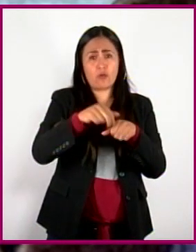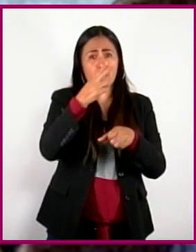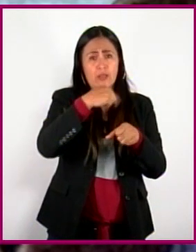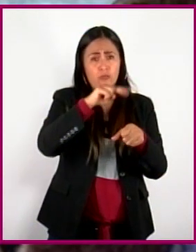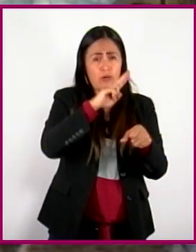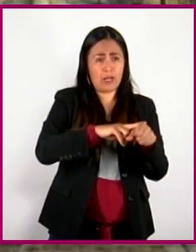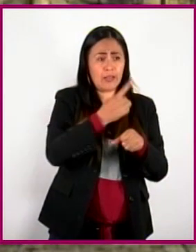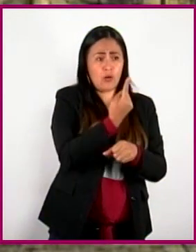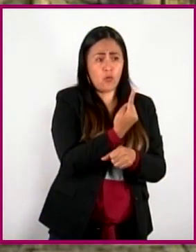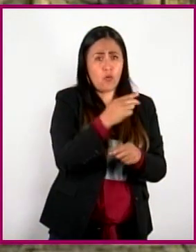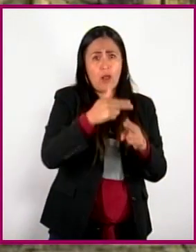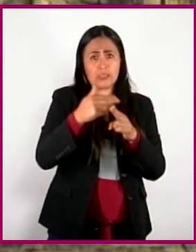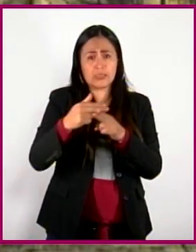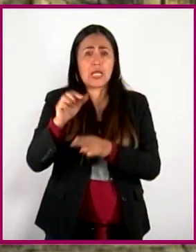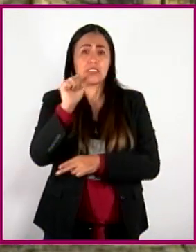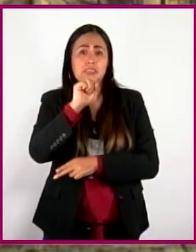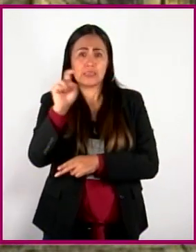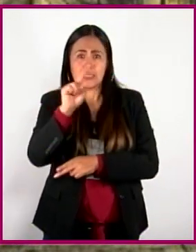1 hasta el 100.